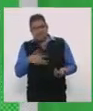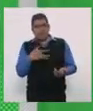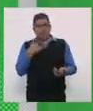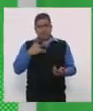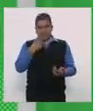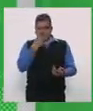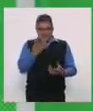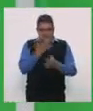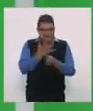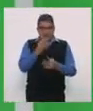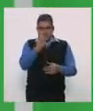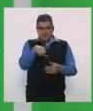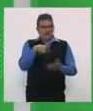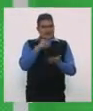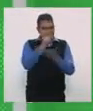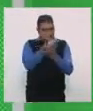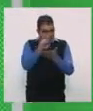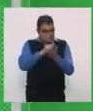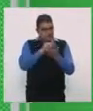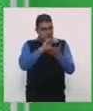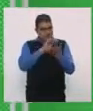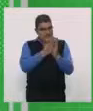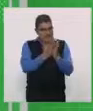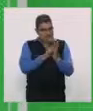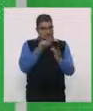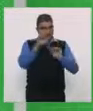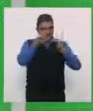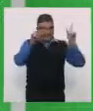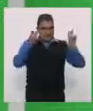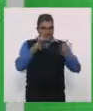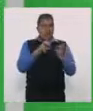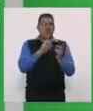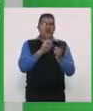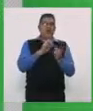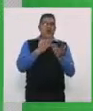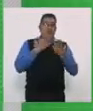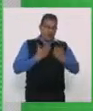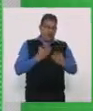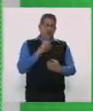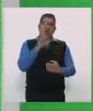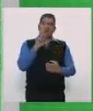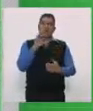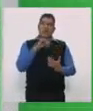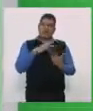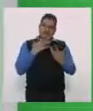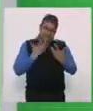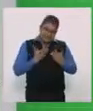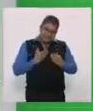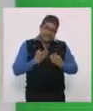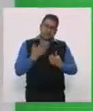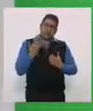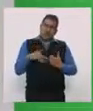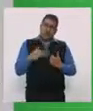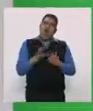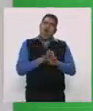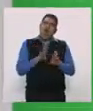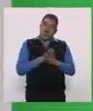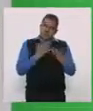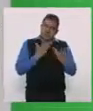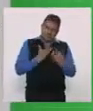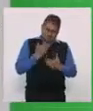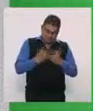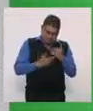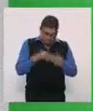dicho también, tú has escrito libros sobre el duelo, sobre cómo vivirlo, cómo procesarlo, cómo hacernos